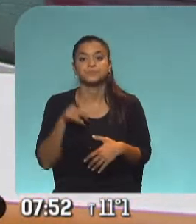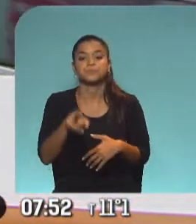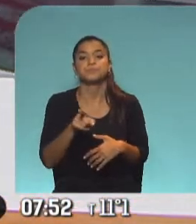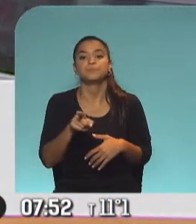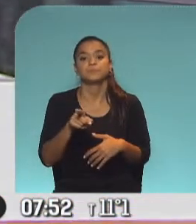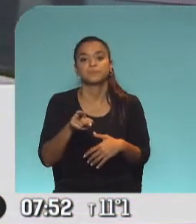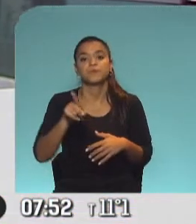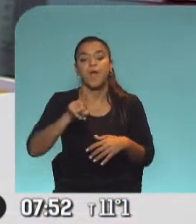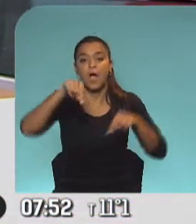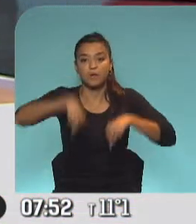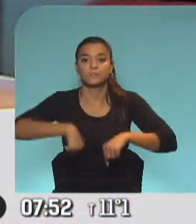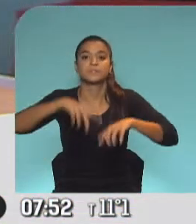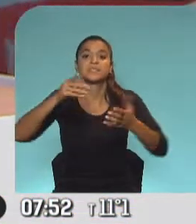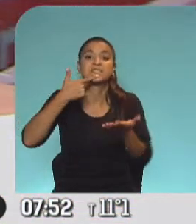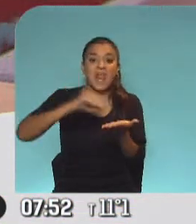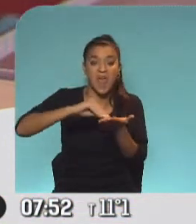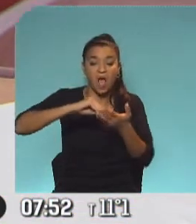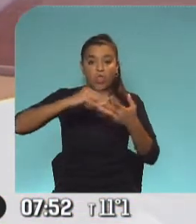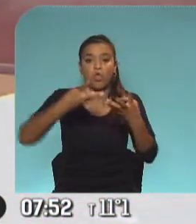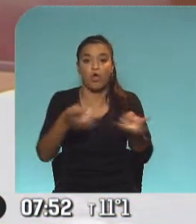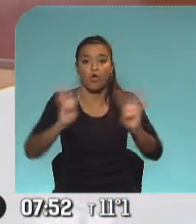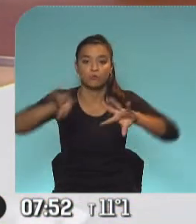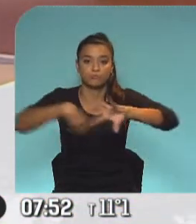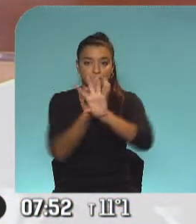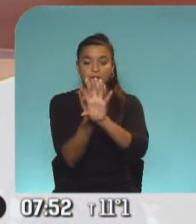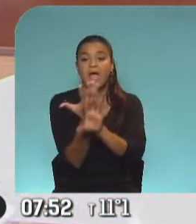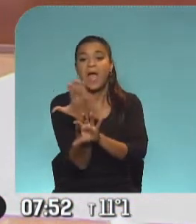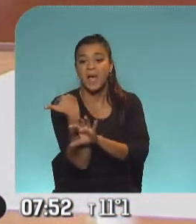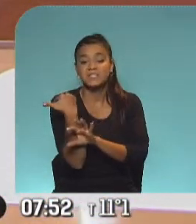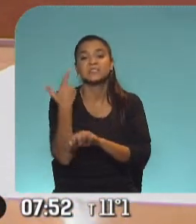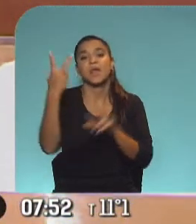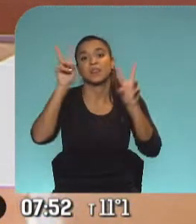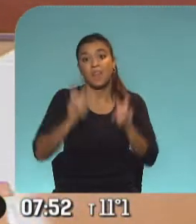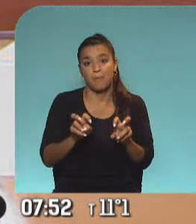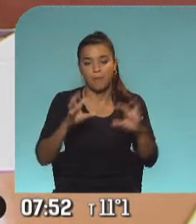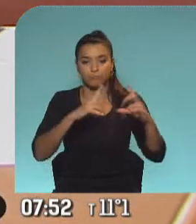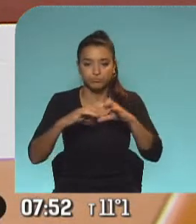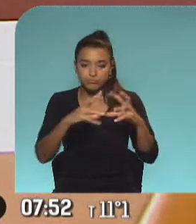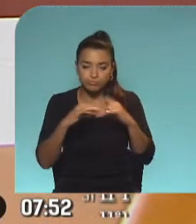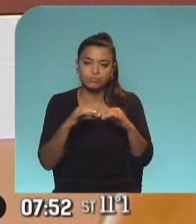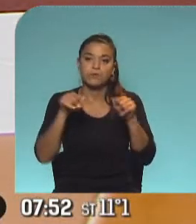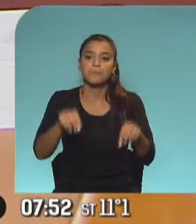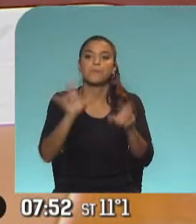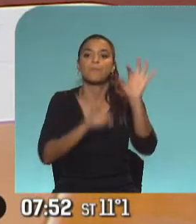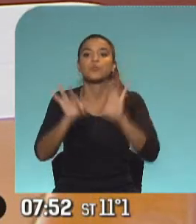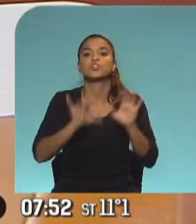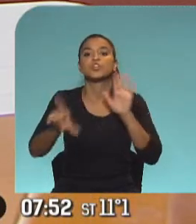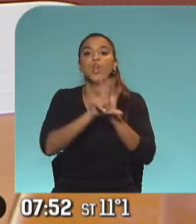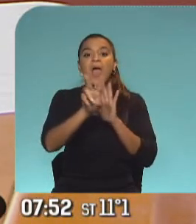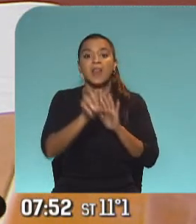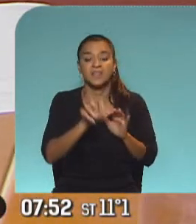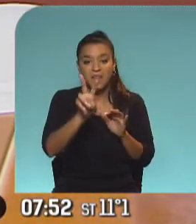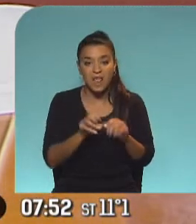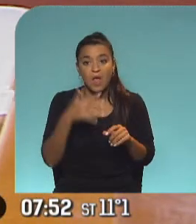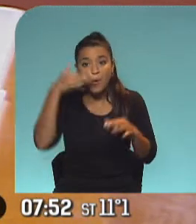Sesión virtual en el Senado Nacional se registró durante el día de ayer. Se debían tratar varios temas, entre otros el proyecto de ley de alquileres.